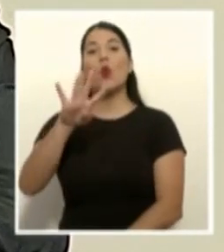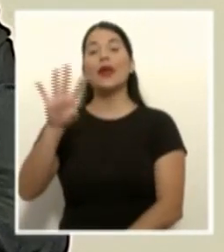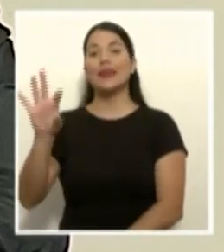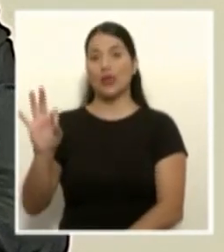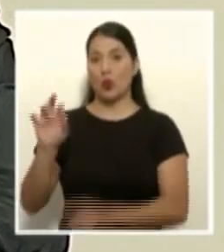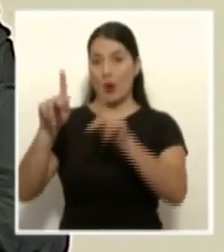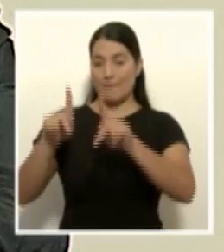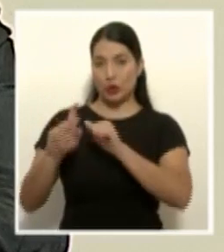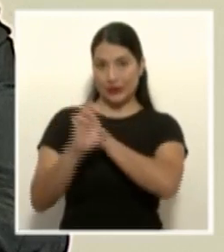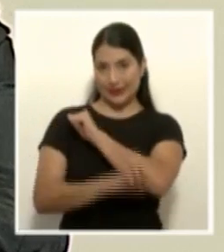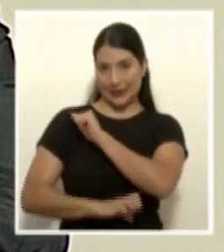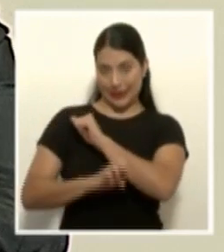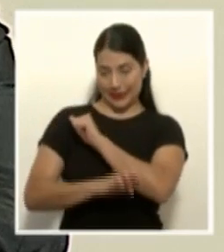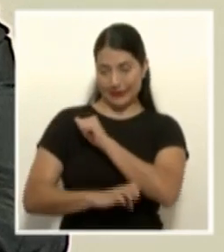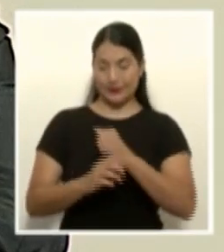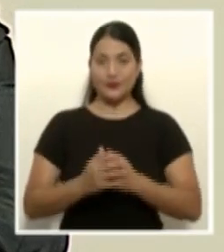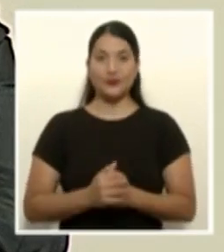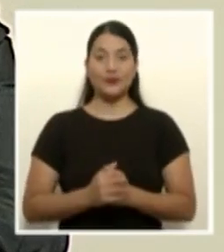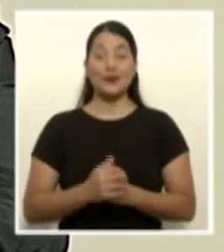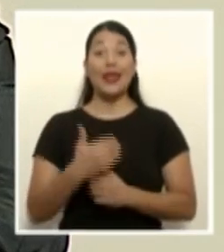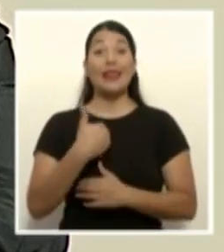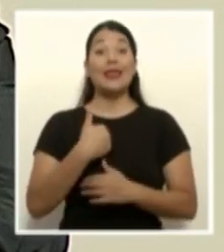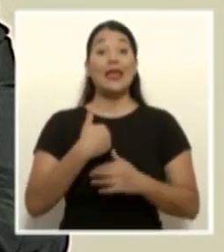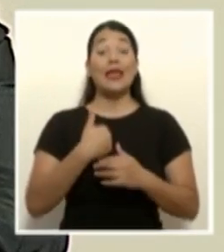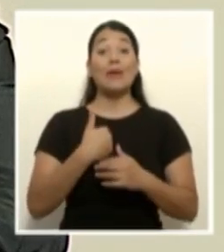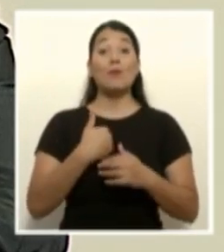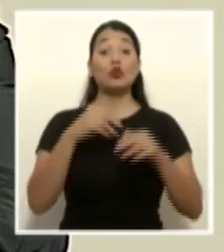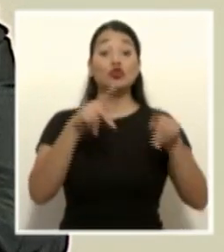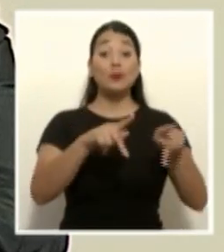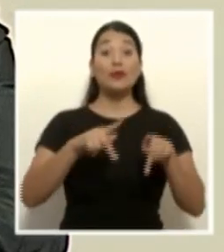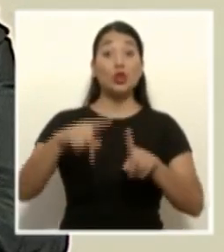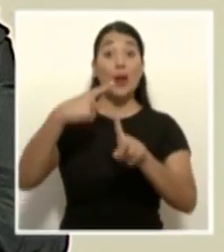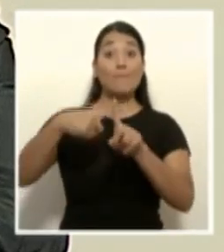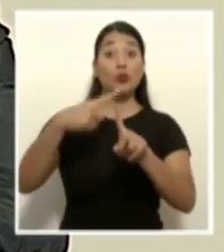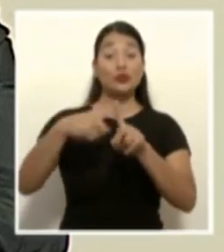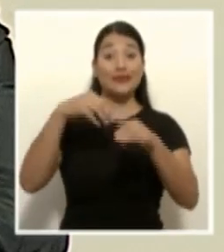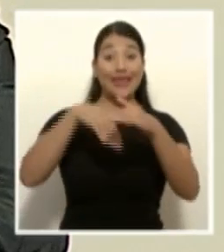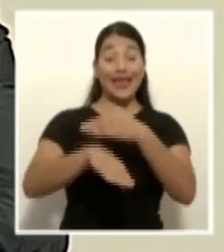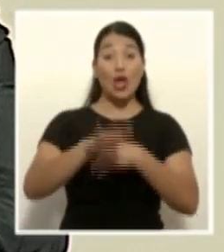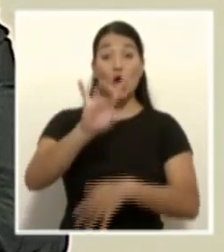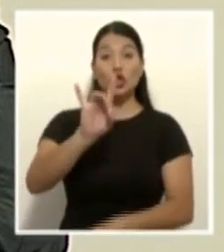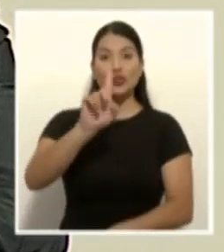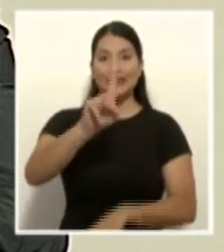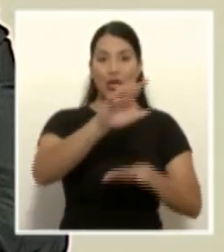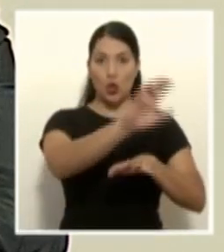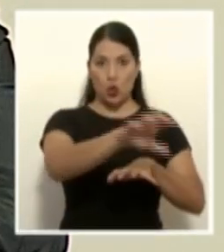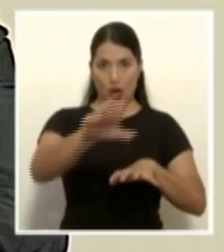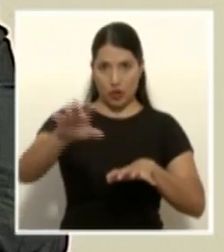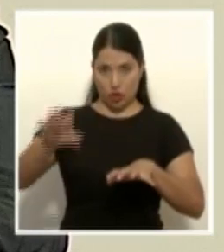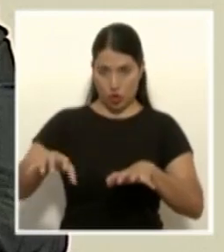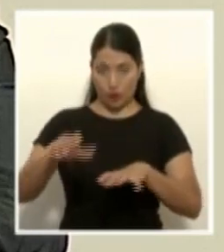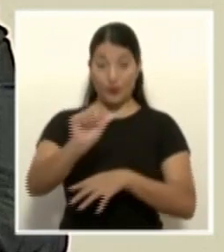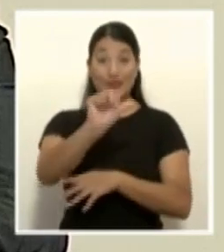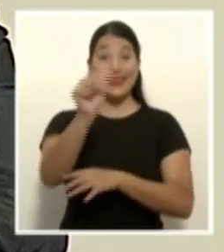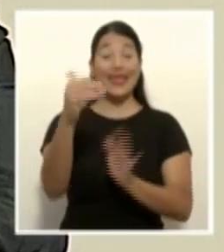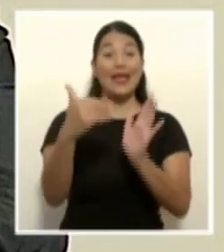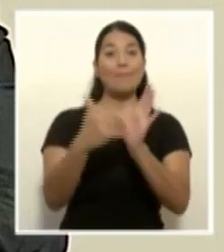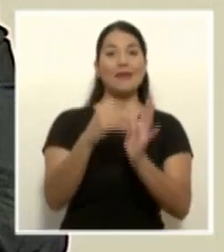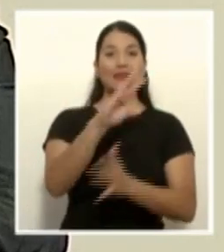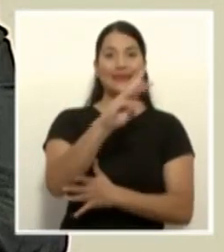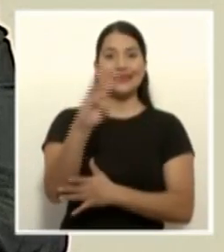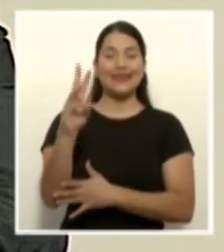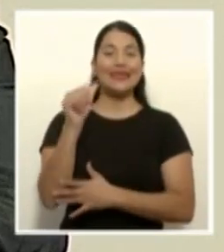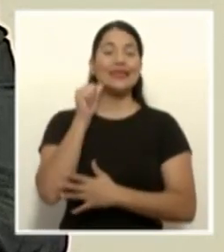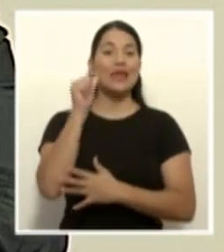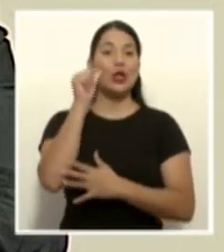3.549 son extranjeros. Tenemos casos positivos que se distribuyen en 81 cantones, por edad serían 10.066